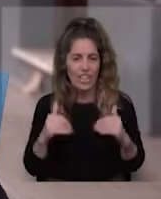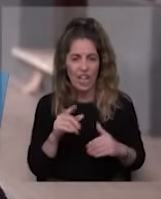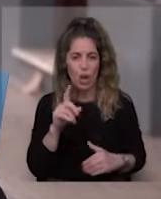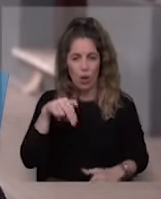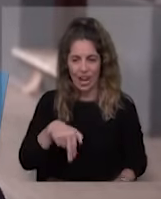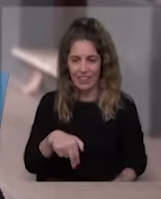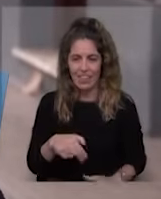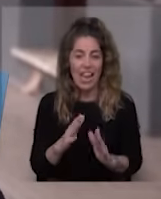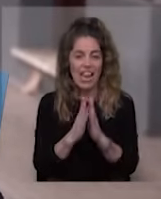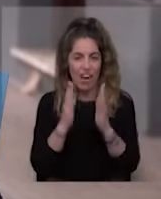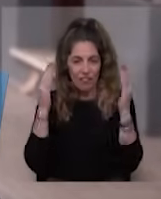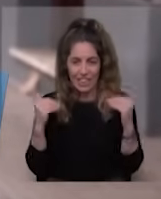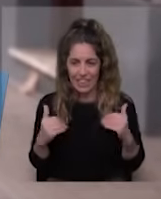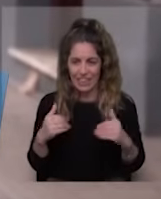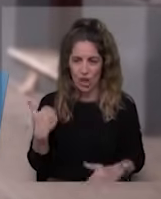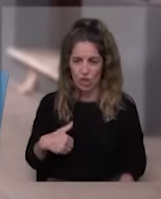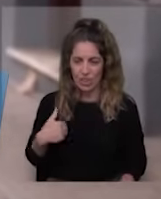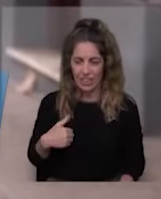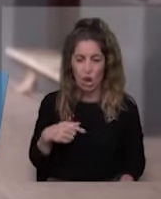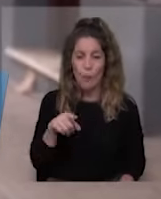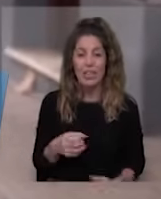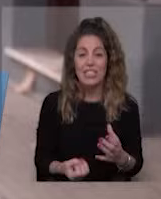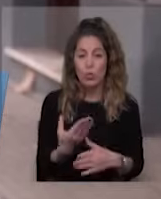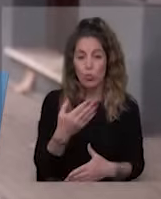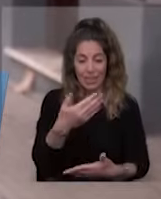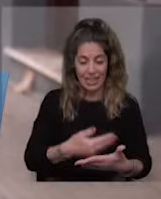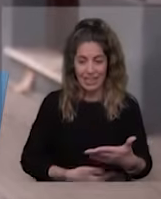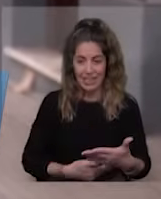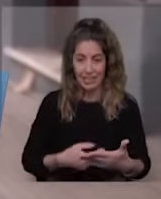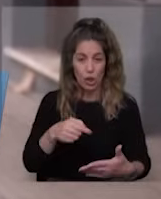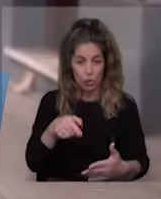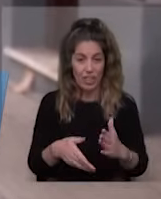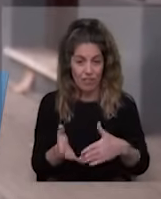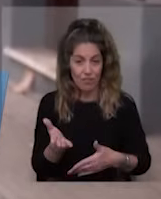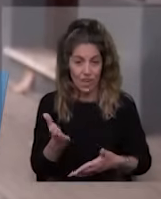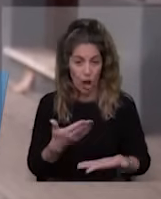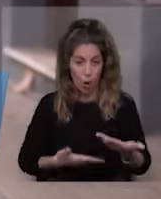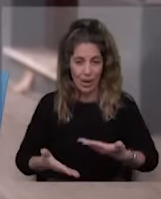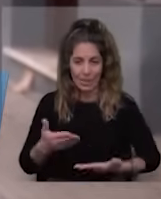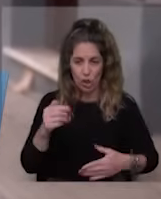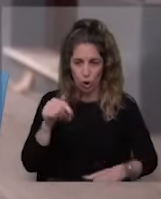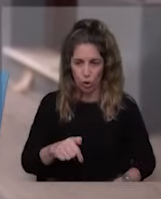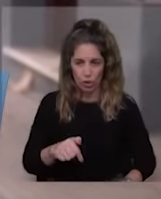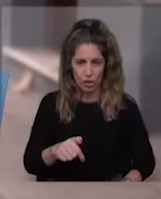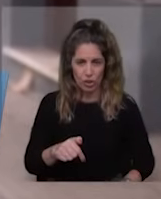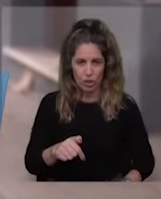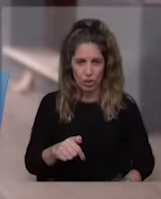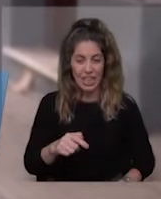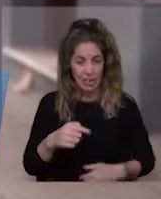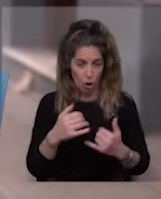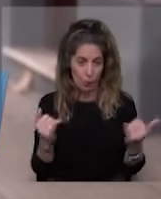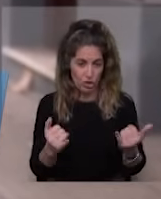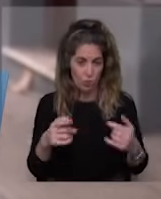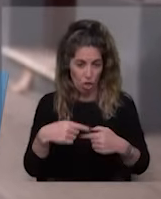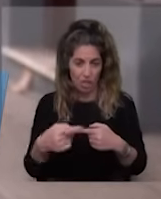argentinos porque según surge de las actas y lo que ustedes van a compartir hoy y en los días